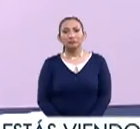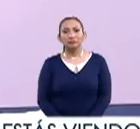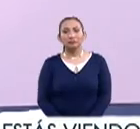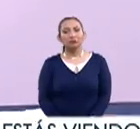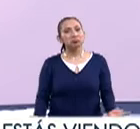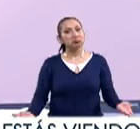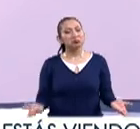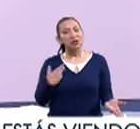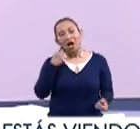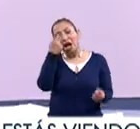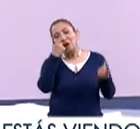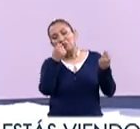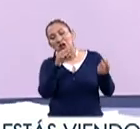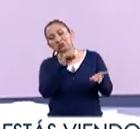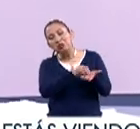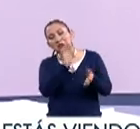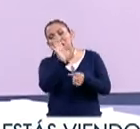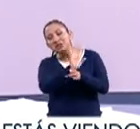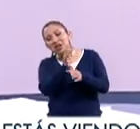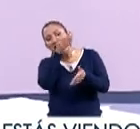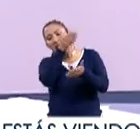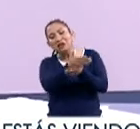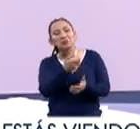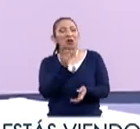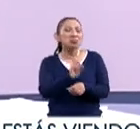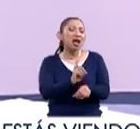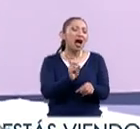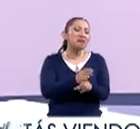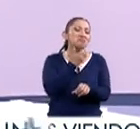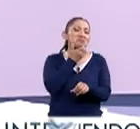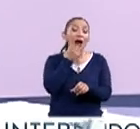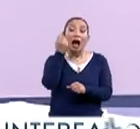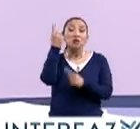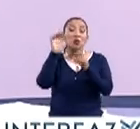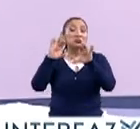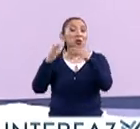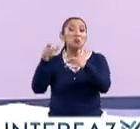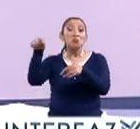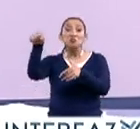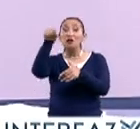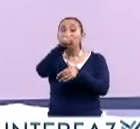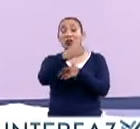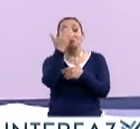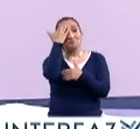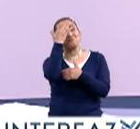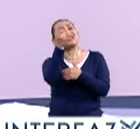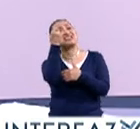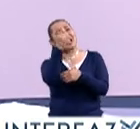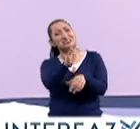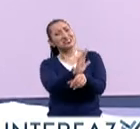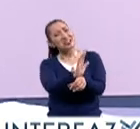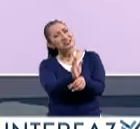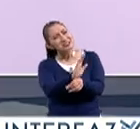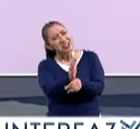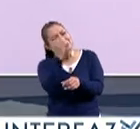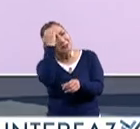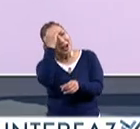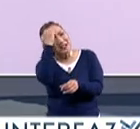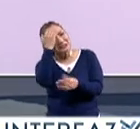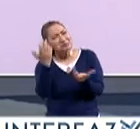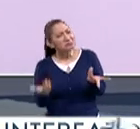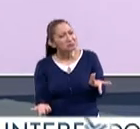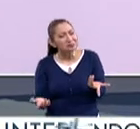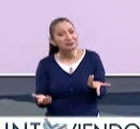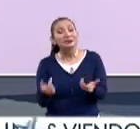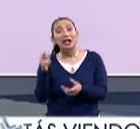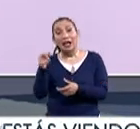Y a pesar de que para muchos ir al cine es algo muy cotidiano, existen comunidades que pues no conocen esta experiencia del séptimo